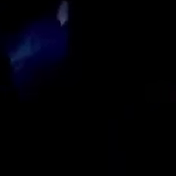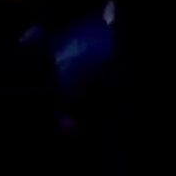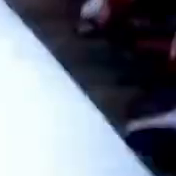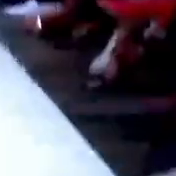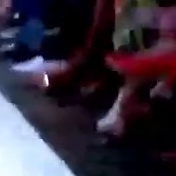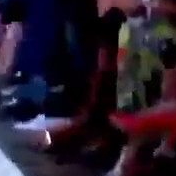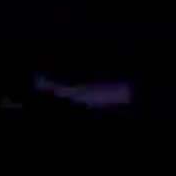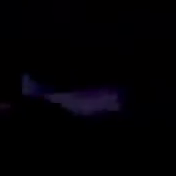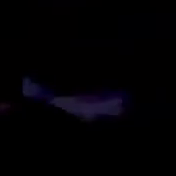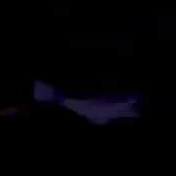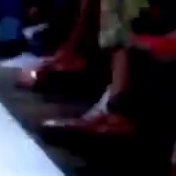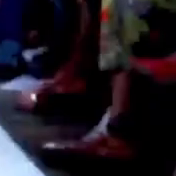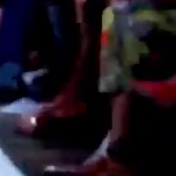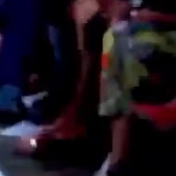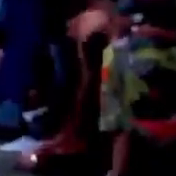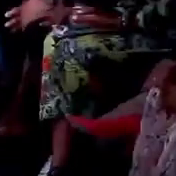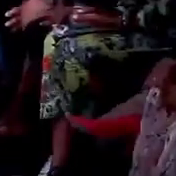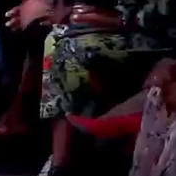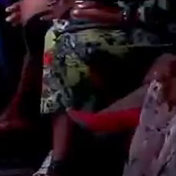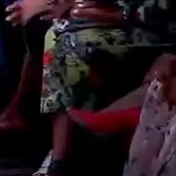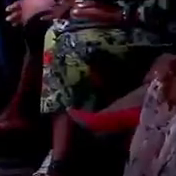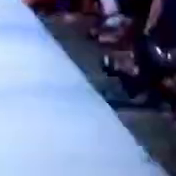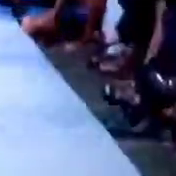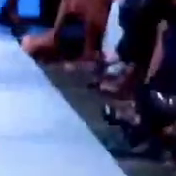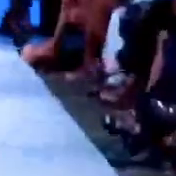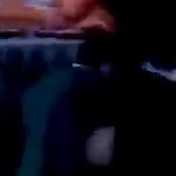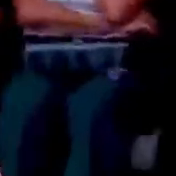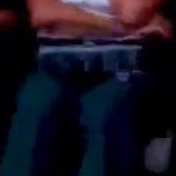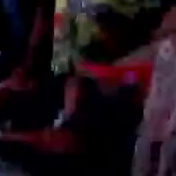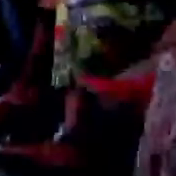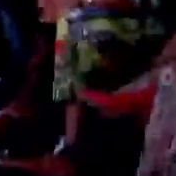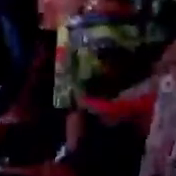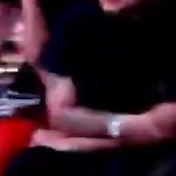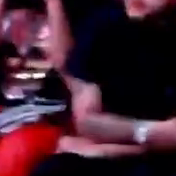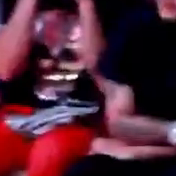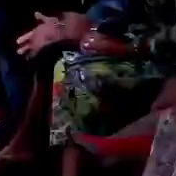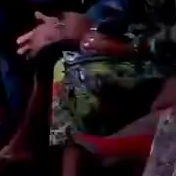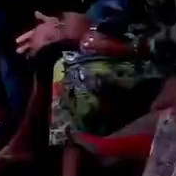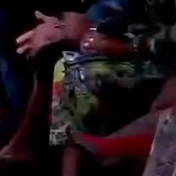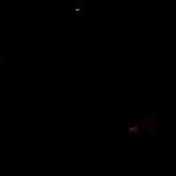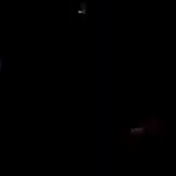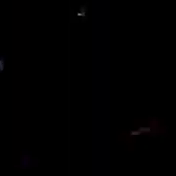Un evento de clase mundial en la industria de la moda de República Dominicana.